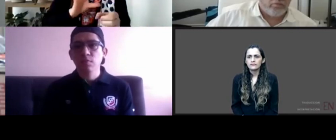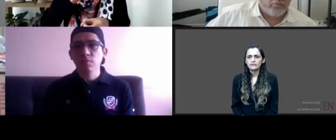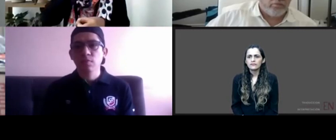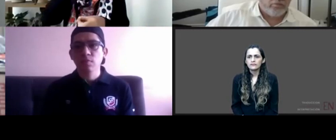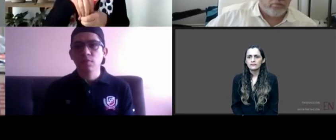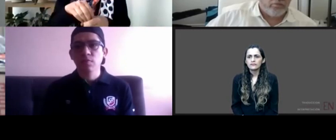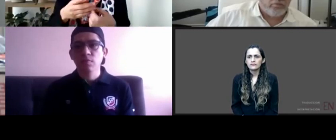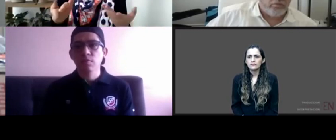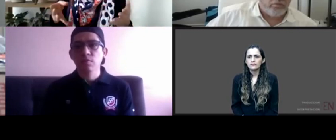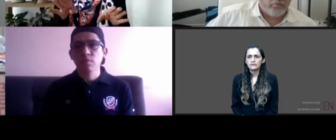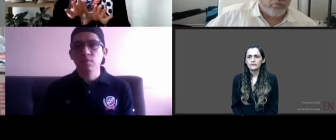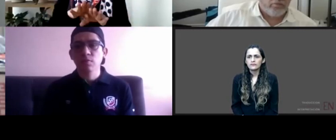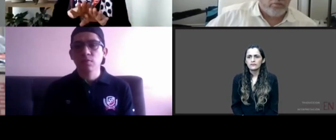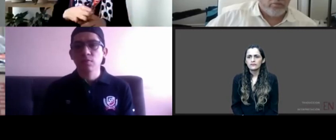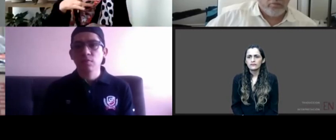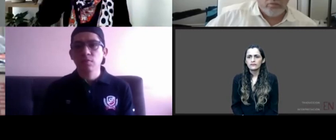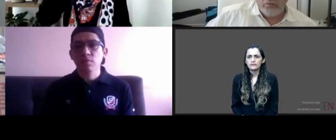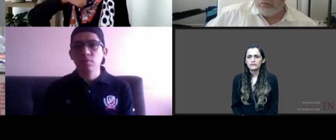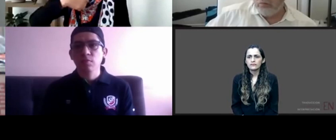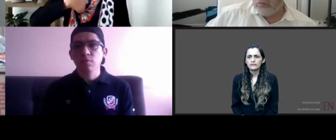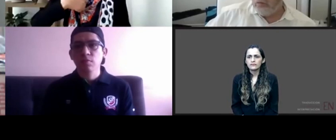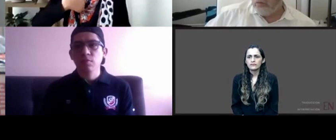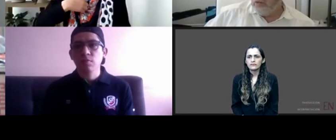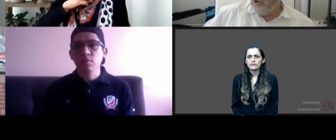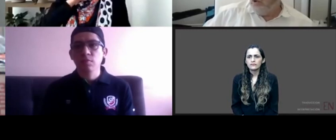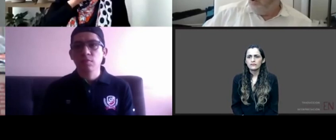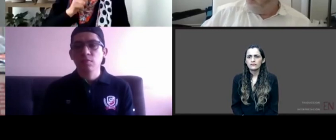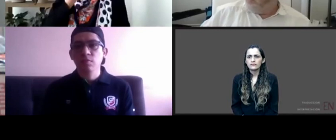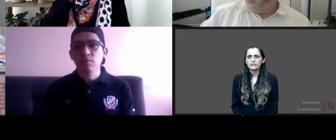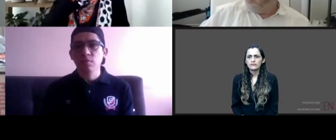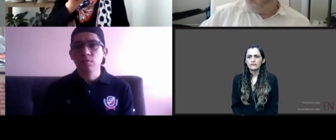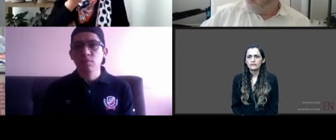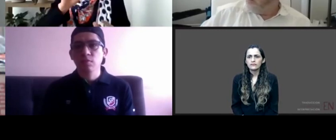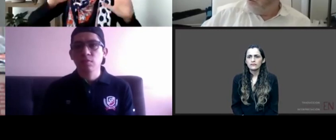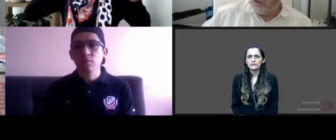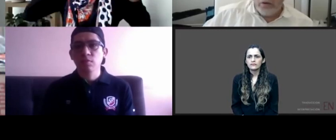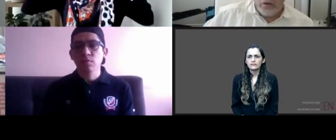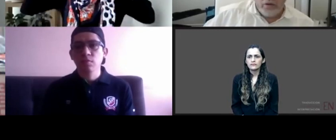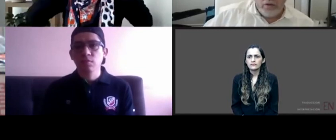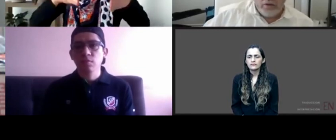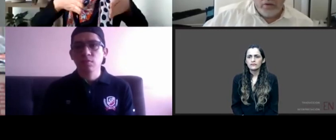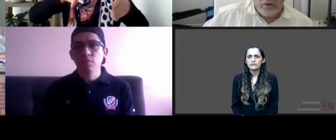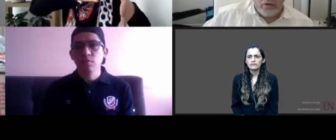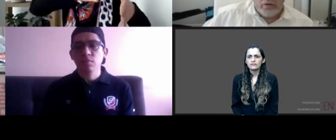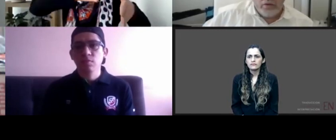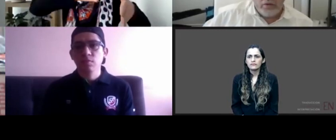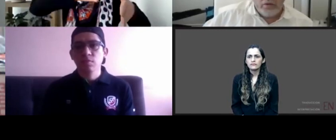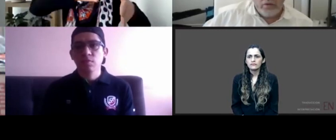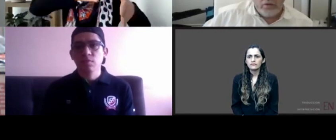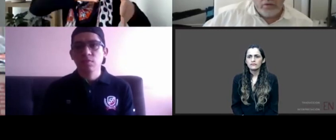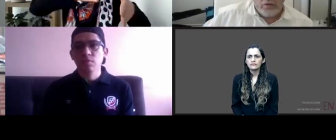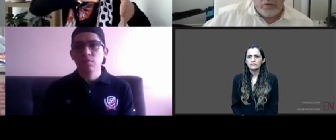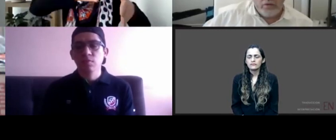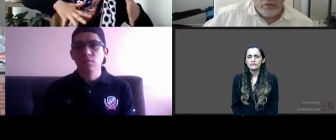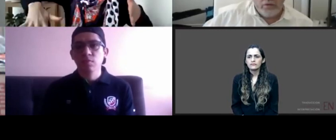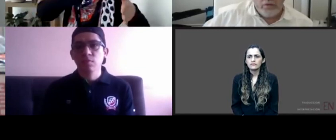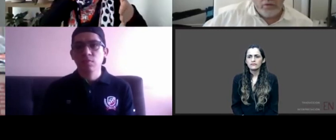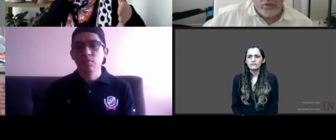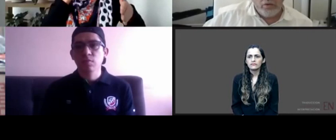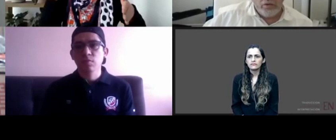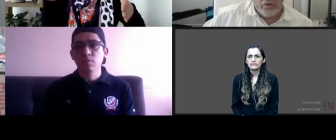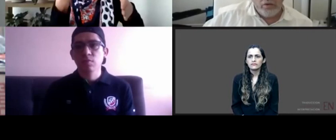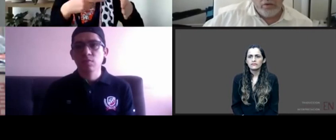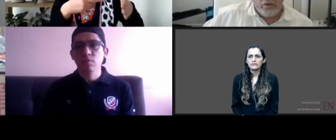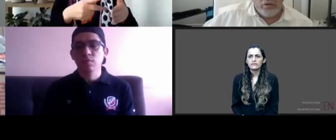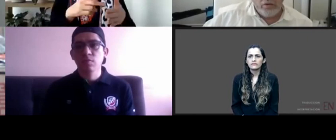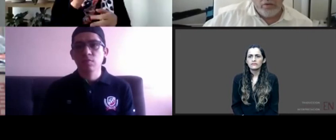alumnos ciegos, a los alumnos que tienen autismo. Entonces, híjole, no sería nada sencillo. Yo creo que lo mejor sería